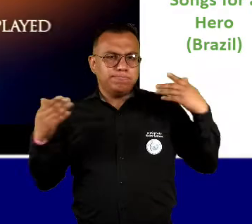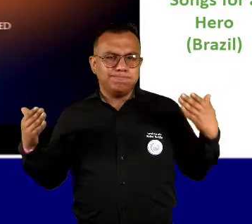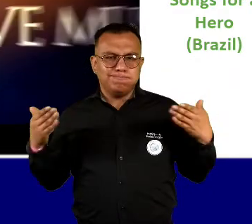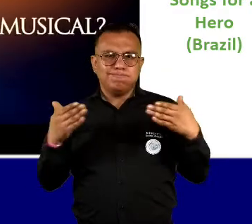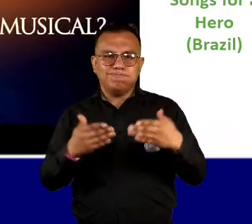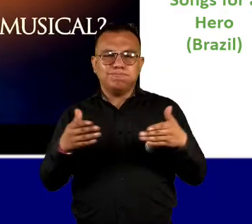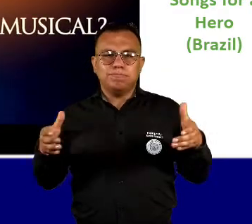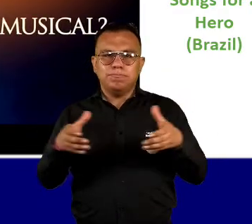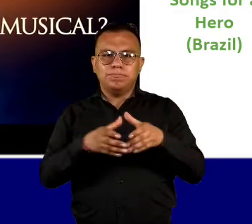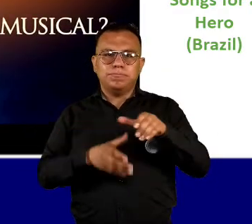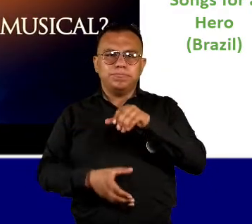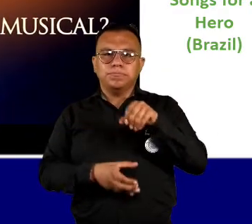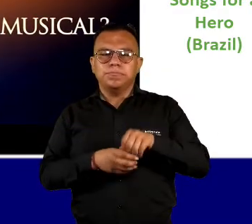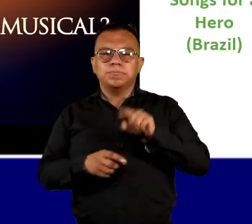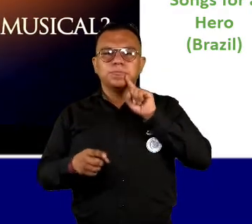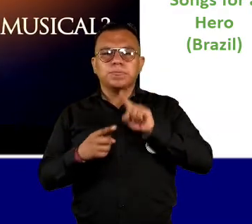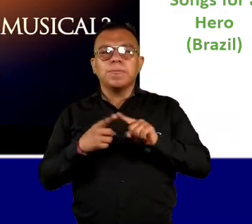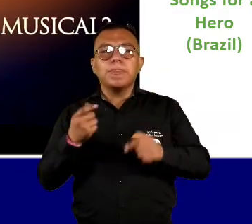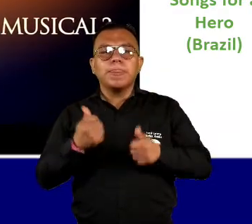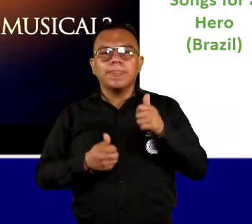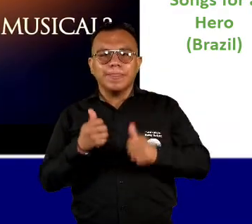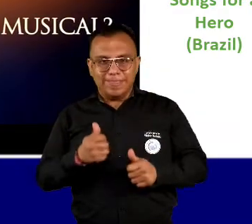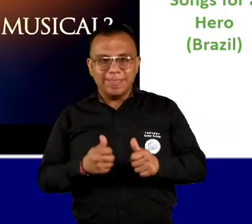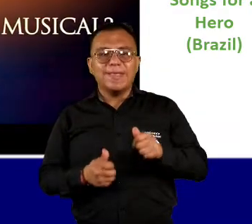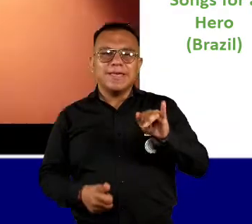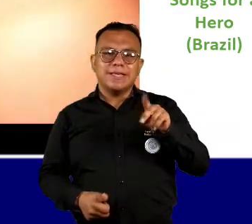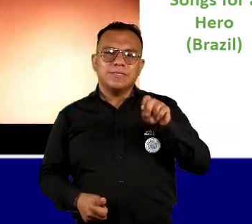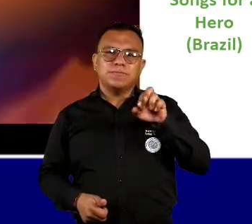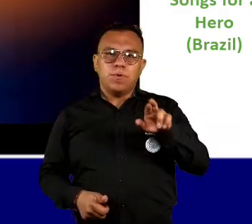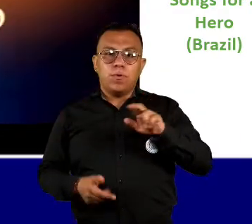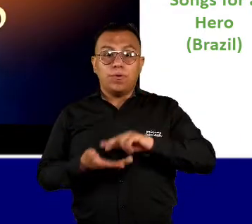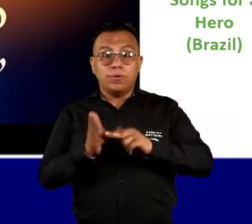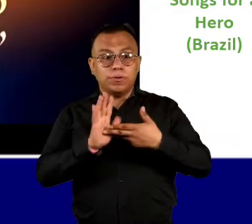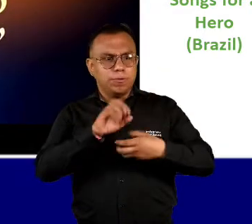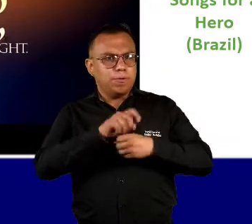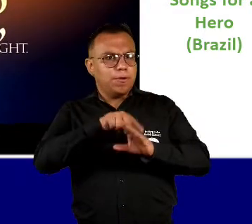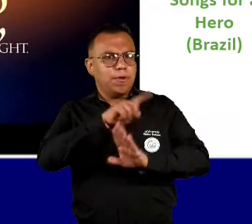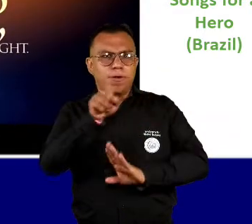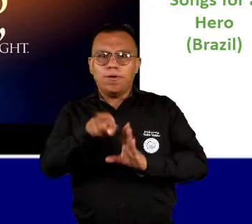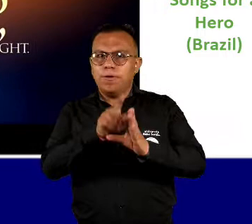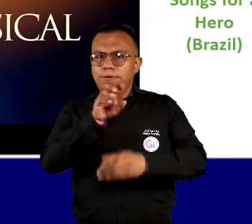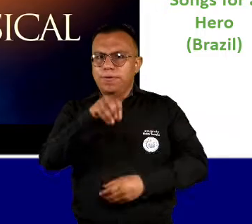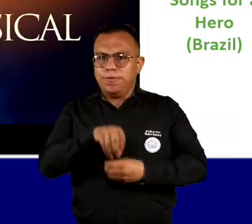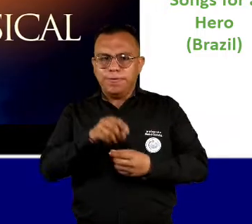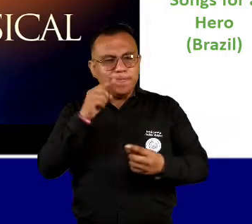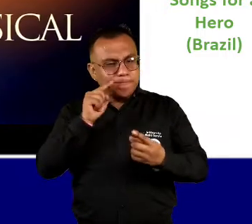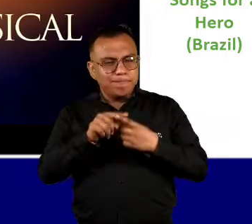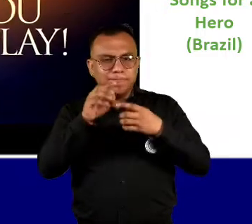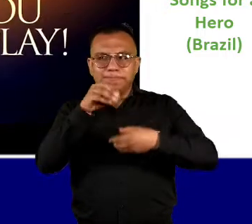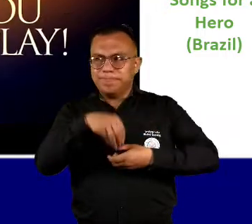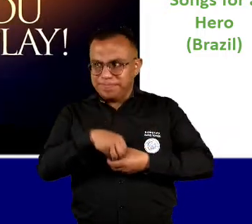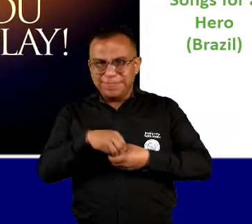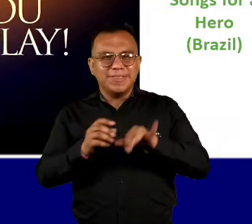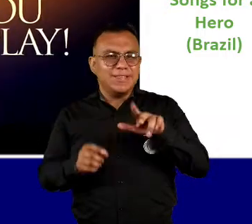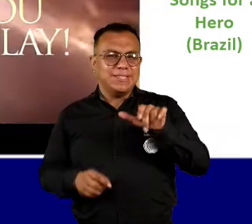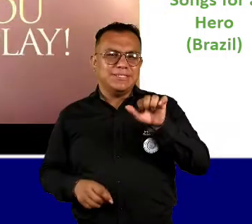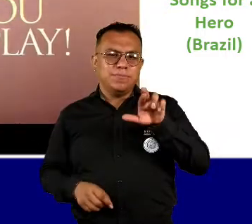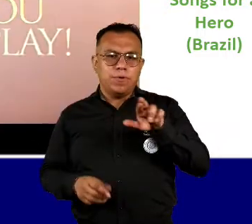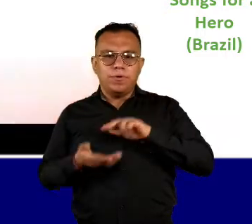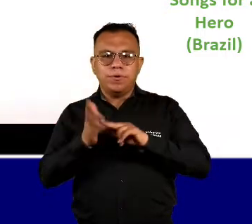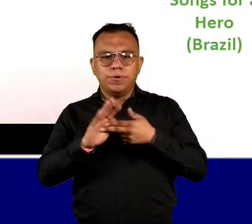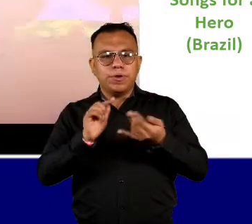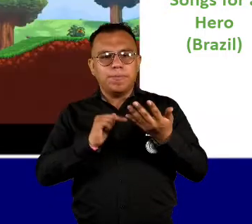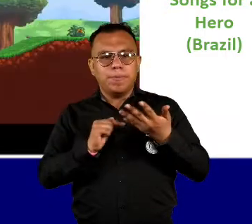en que sea un import Ok todo el juego está concebido para que entre al mercado de lisport y